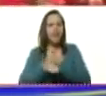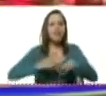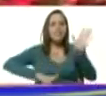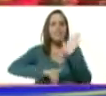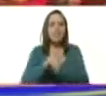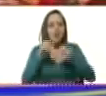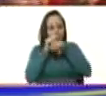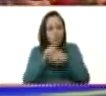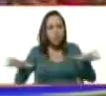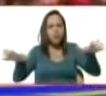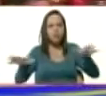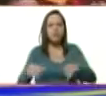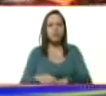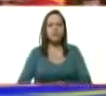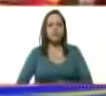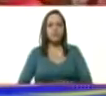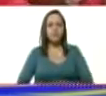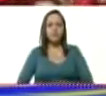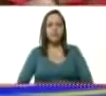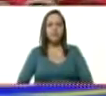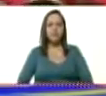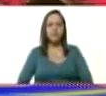de expansión.